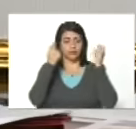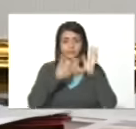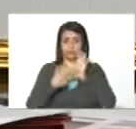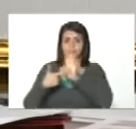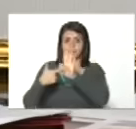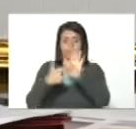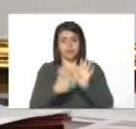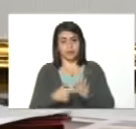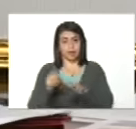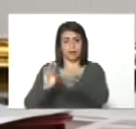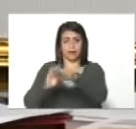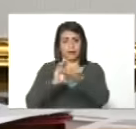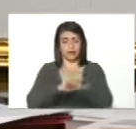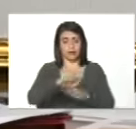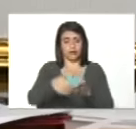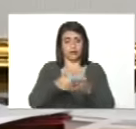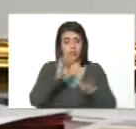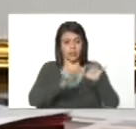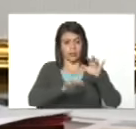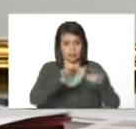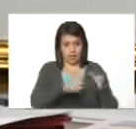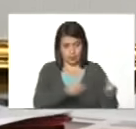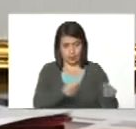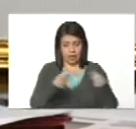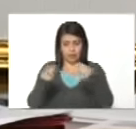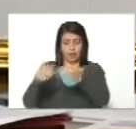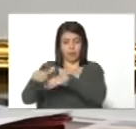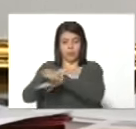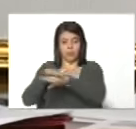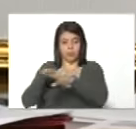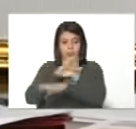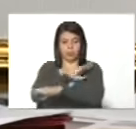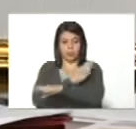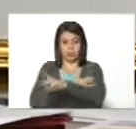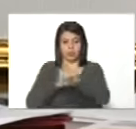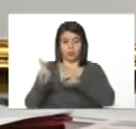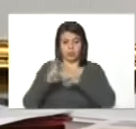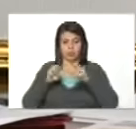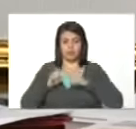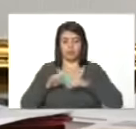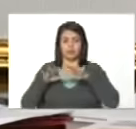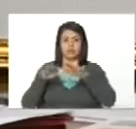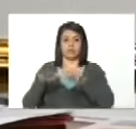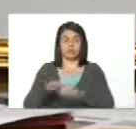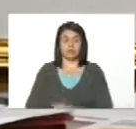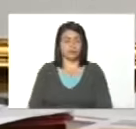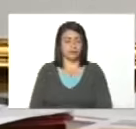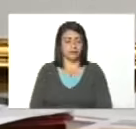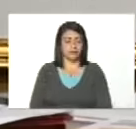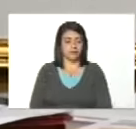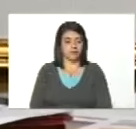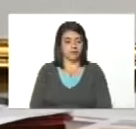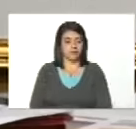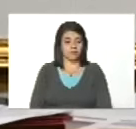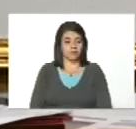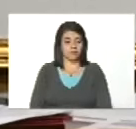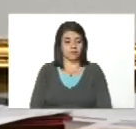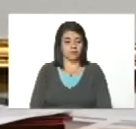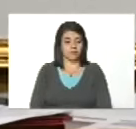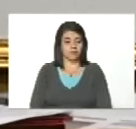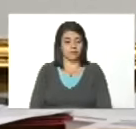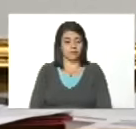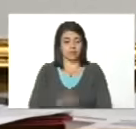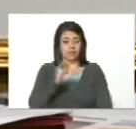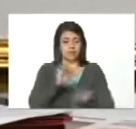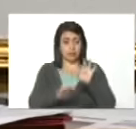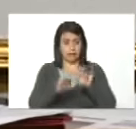publicación. Se notifica por secretaría al Ministerio del Poder Popular para las Relaciones Exteriores.